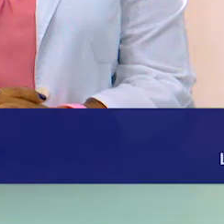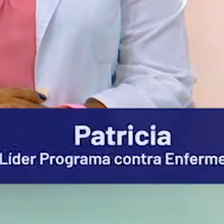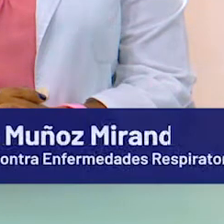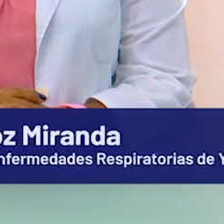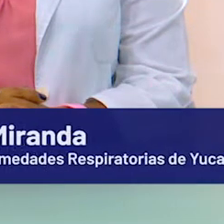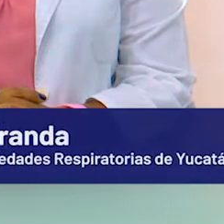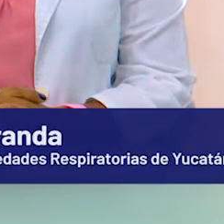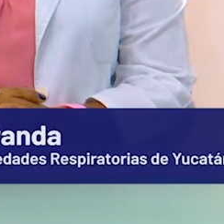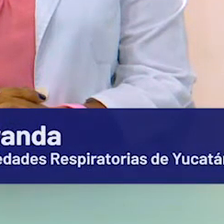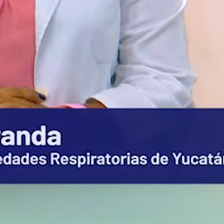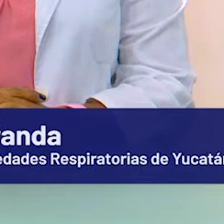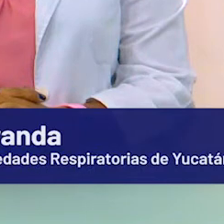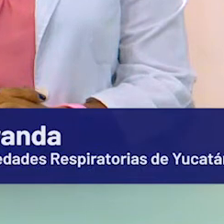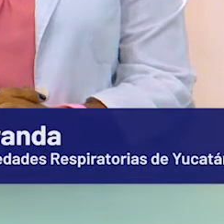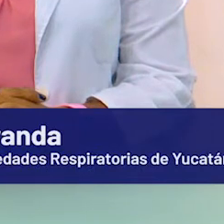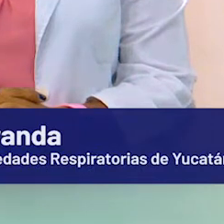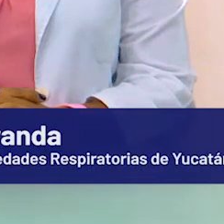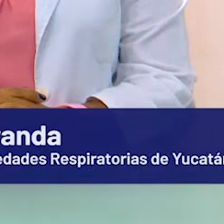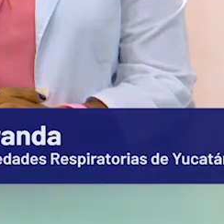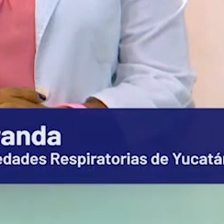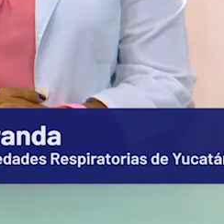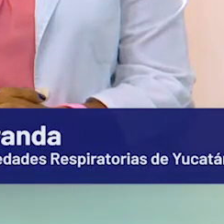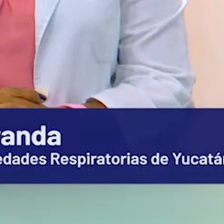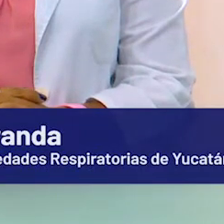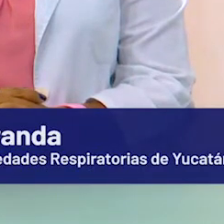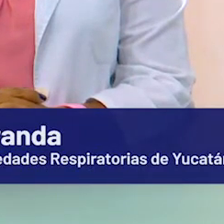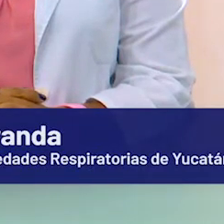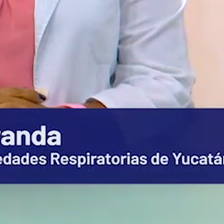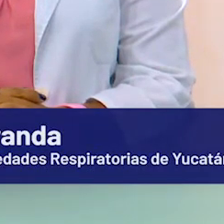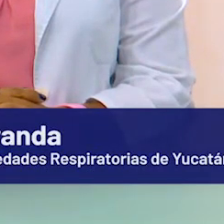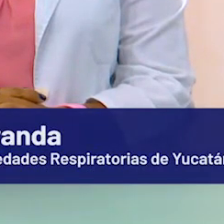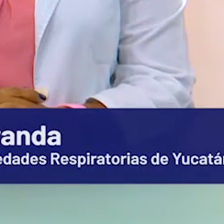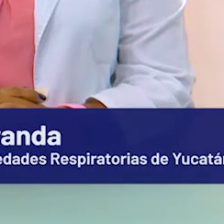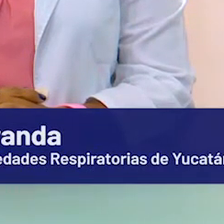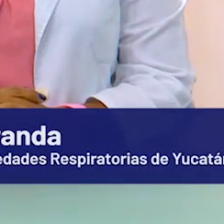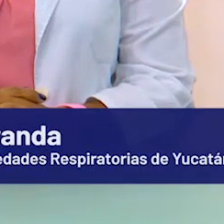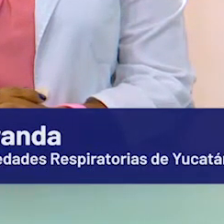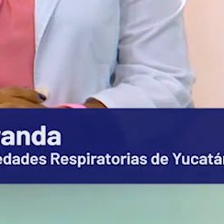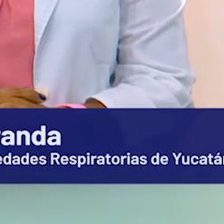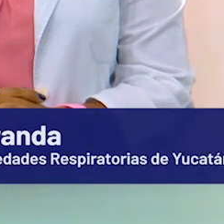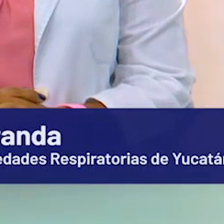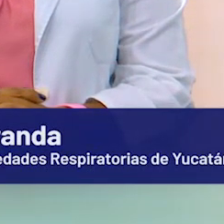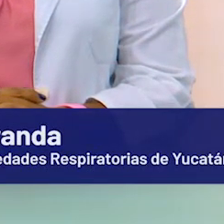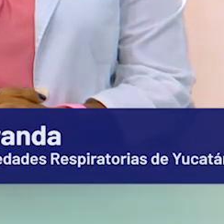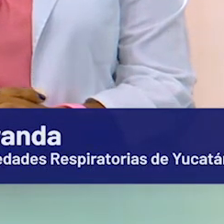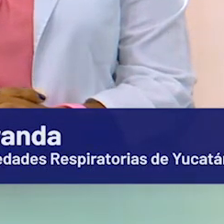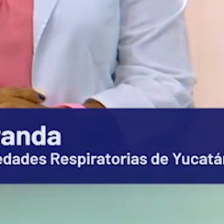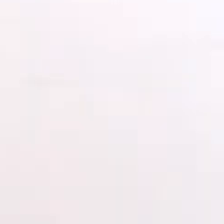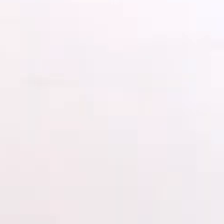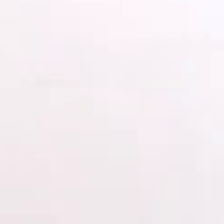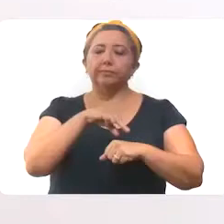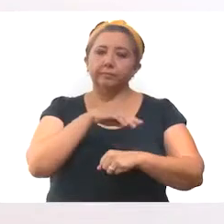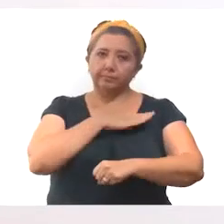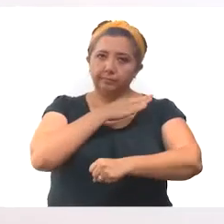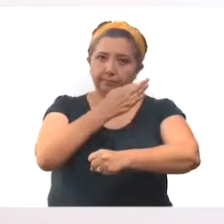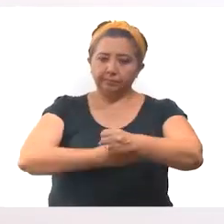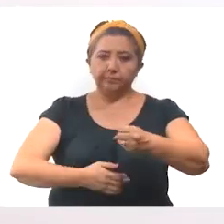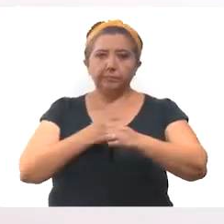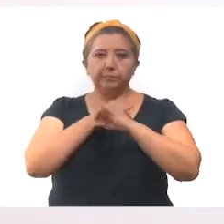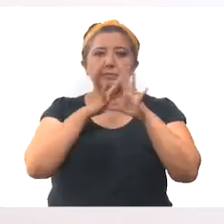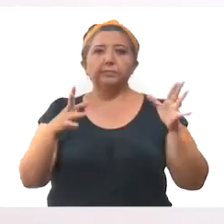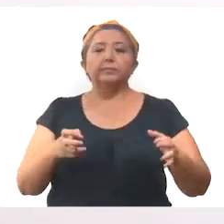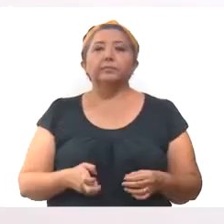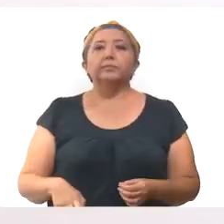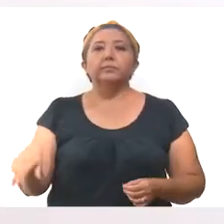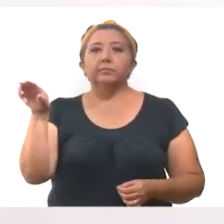Buenas tardes. A continuación, nos permitimos dar el parte médico relacionado con el coronavirus en nuestro estado de Yucatán. Doctora Pati. Gracias, doctor. Buenas tardes. Este